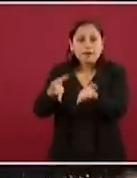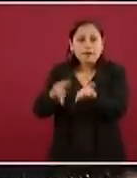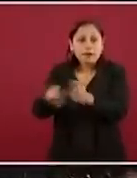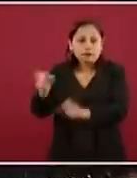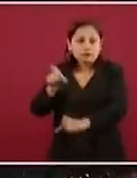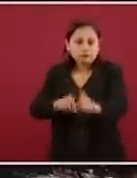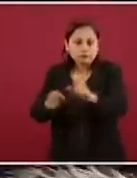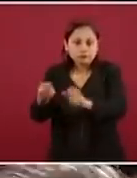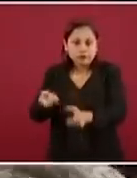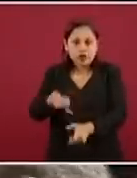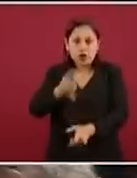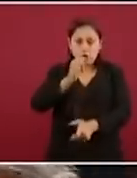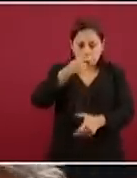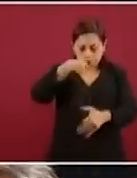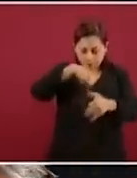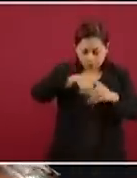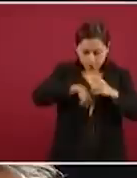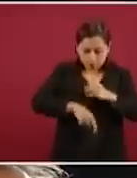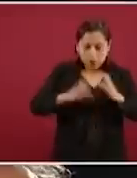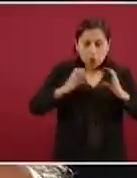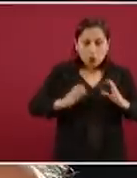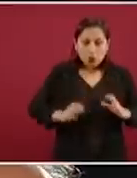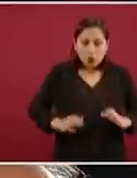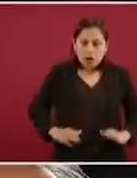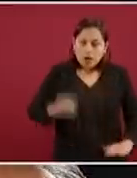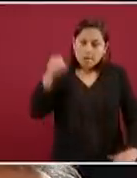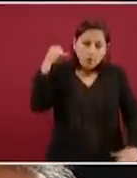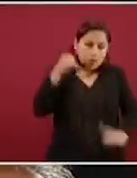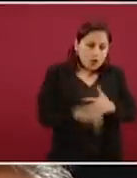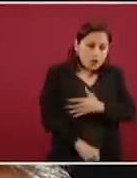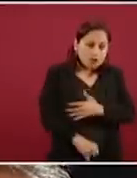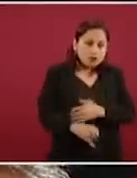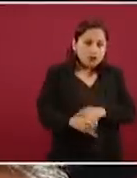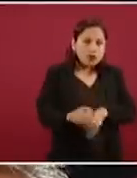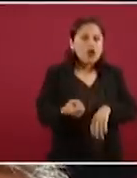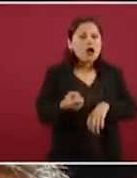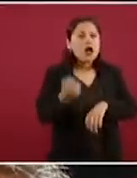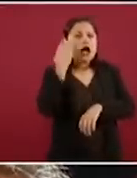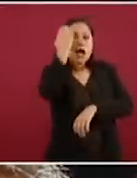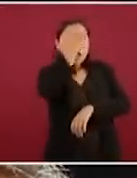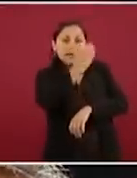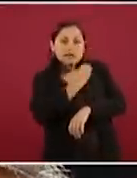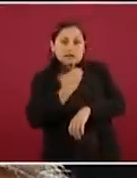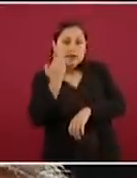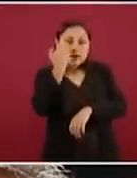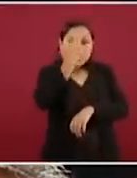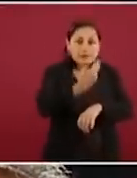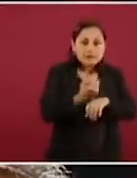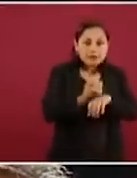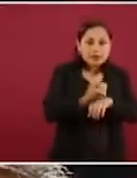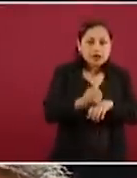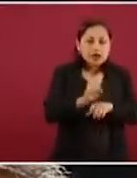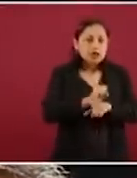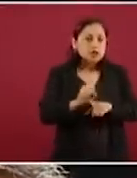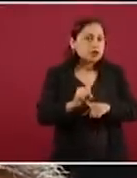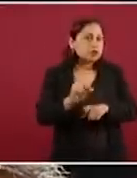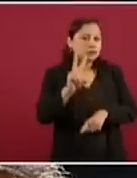se necesita otro tipo de exámenes más especializados y por lo tanto más caros.